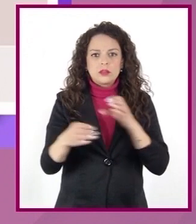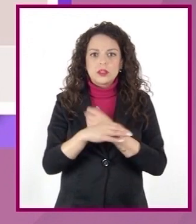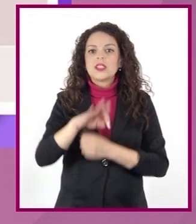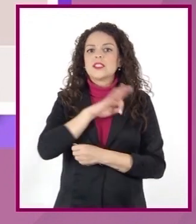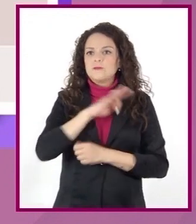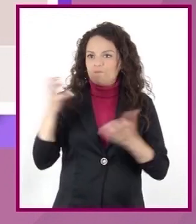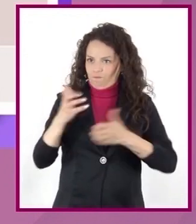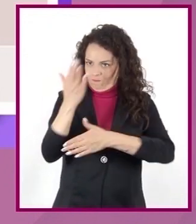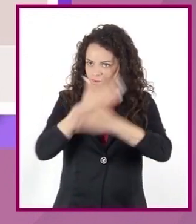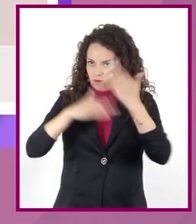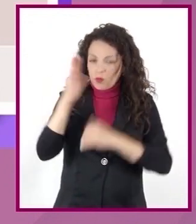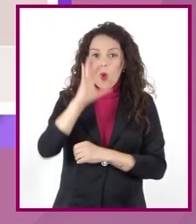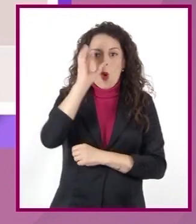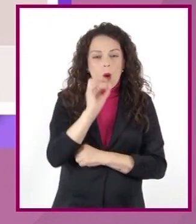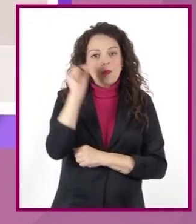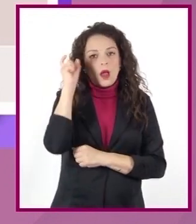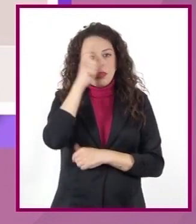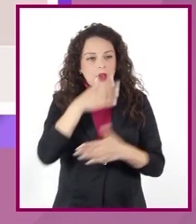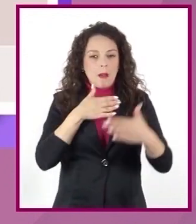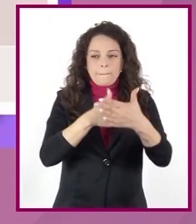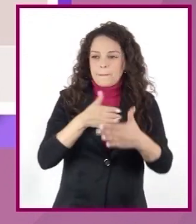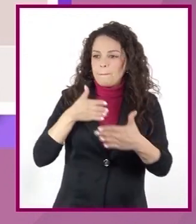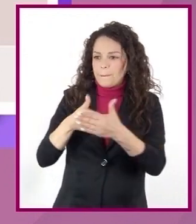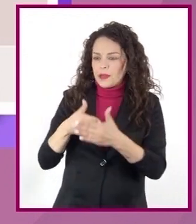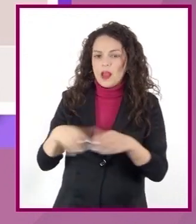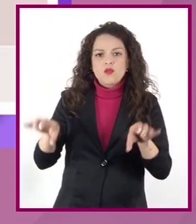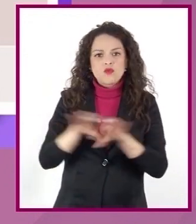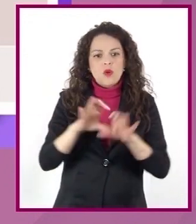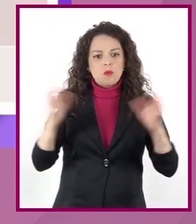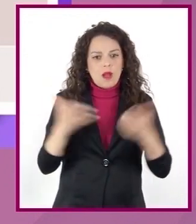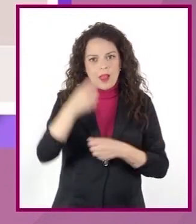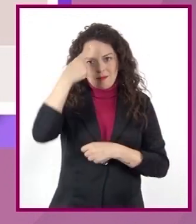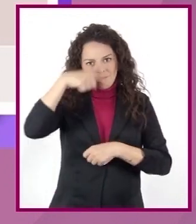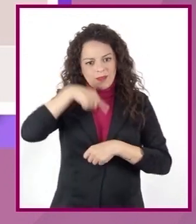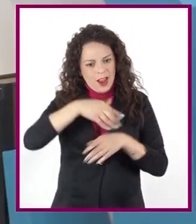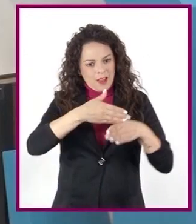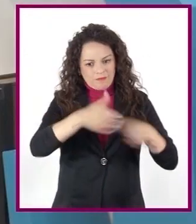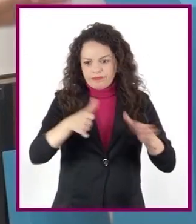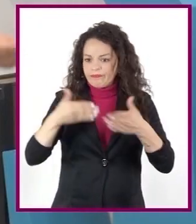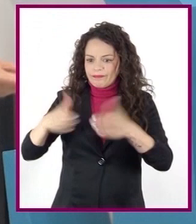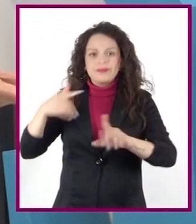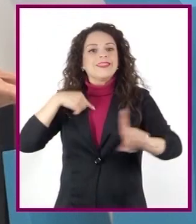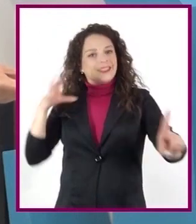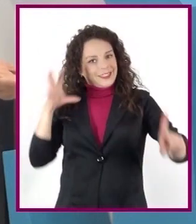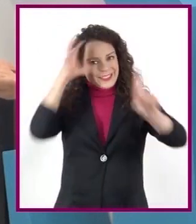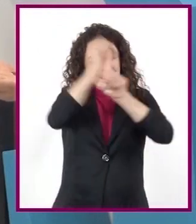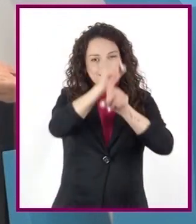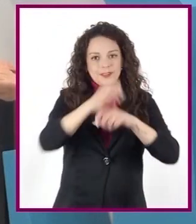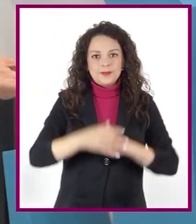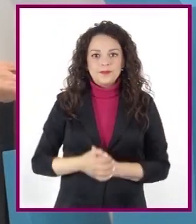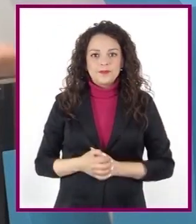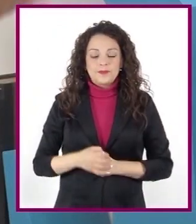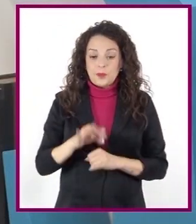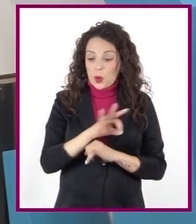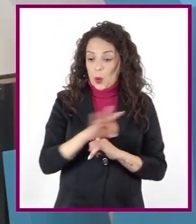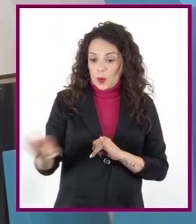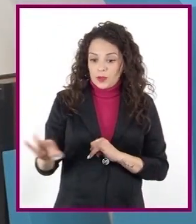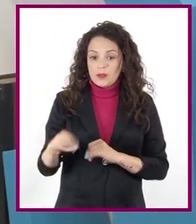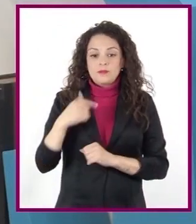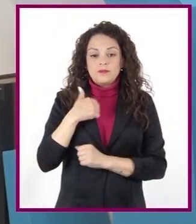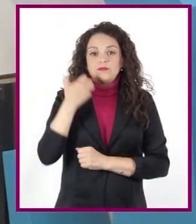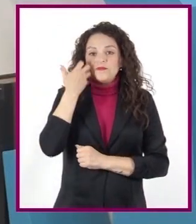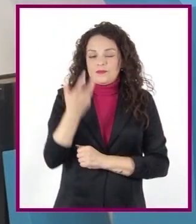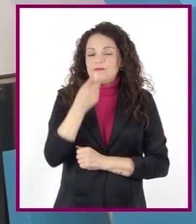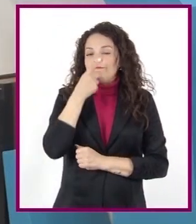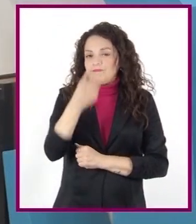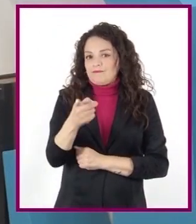la realización y qué deben hacer para lograr su objetivo. Para finalizar, me gustaría